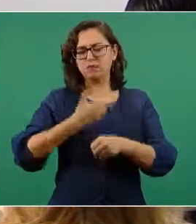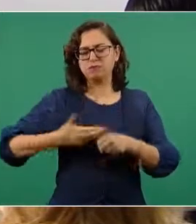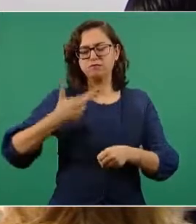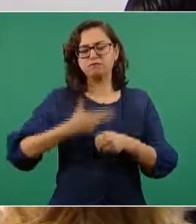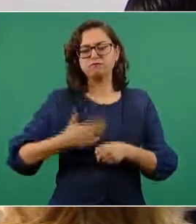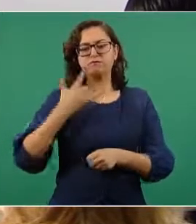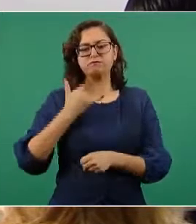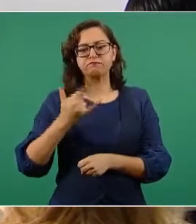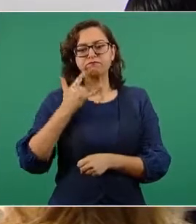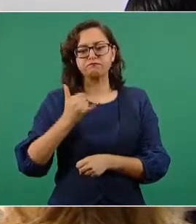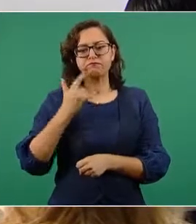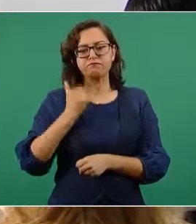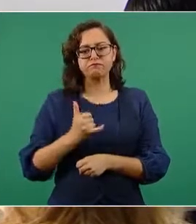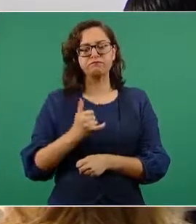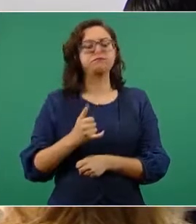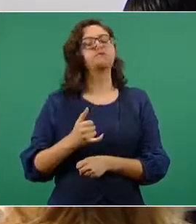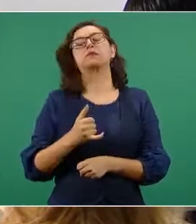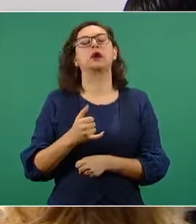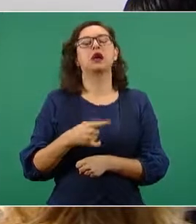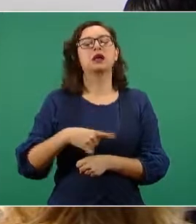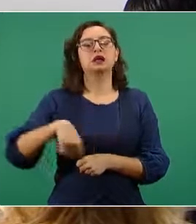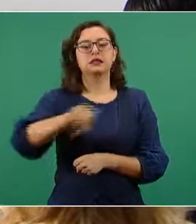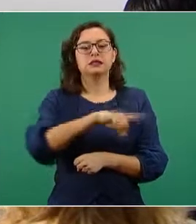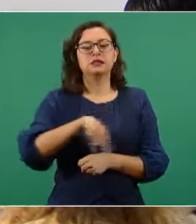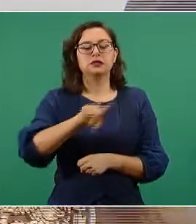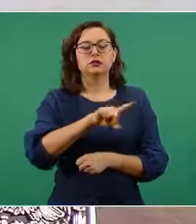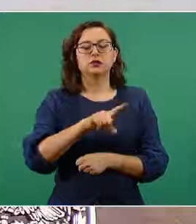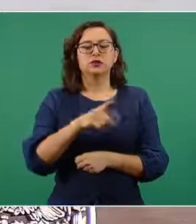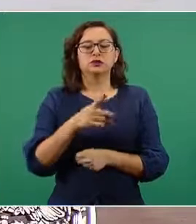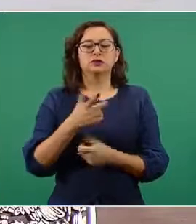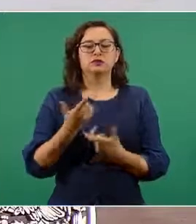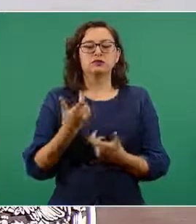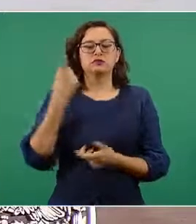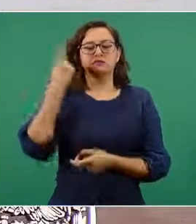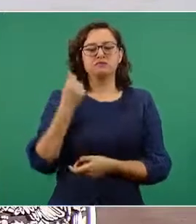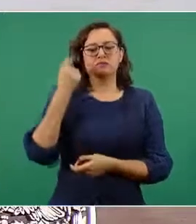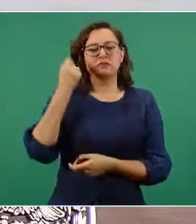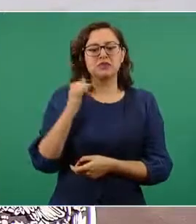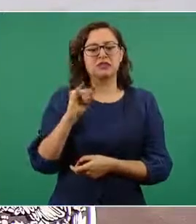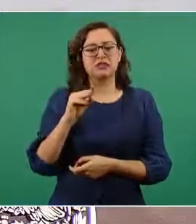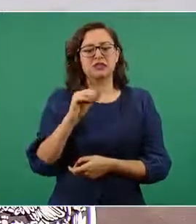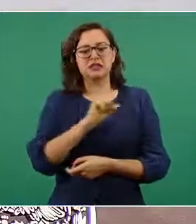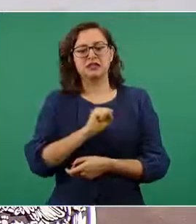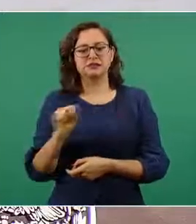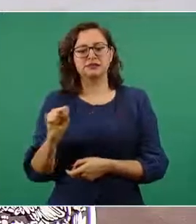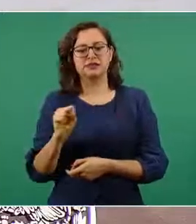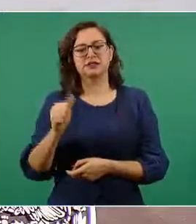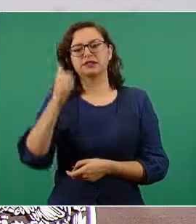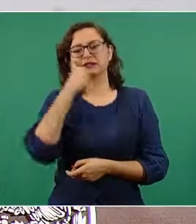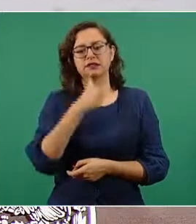los jubilados pensionados del Seguro Social siempre han estado